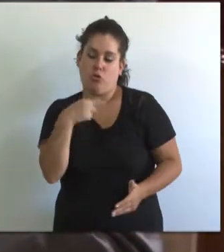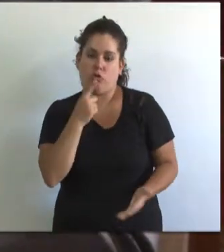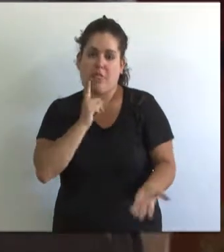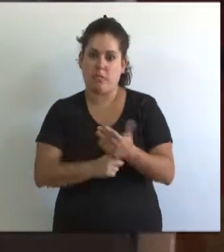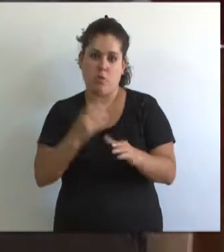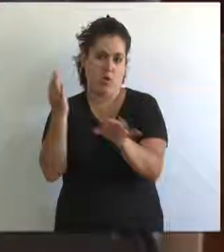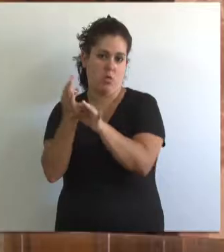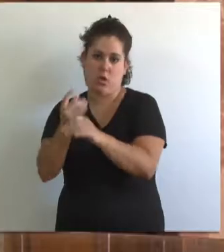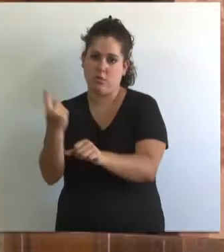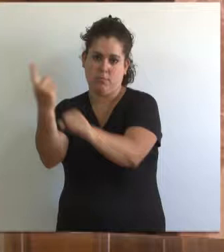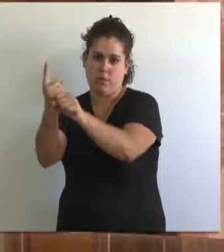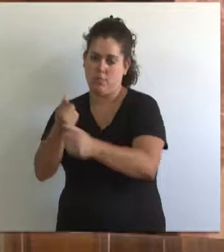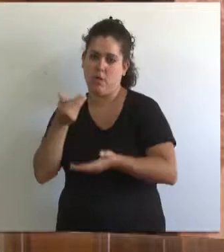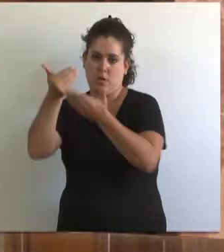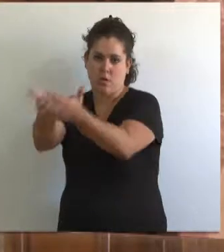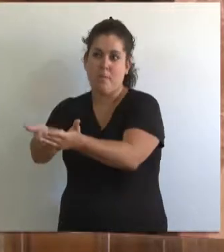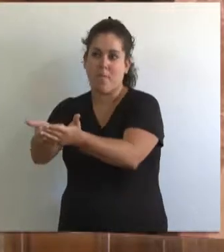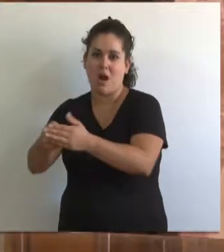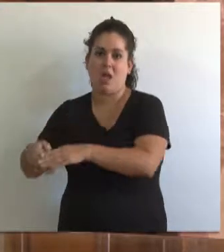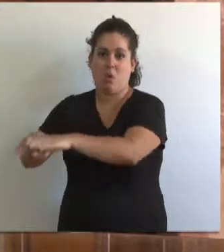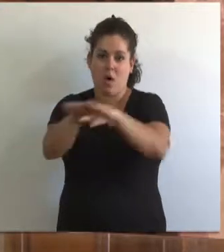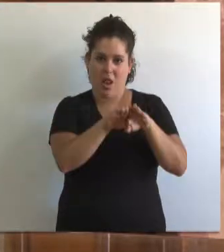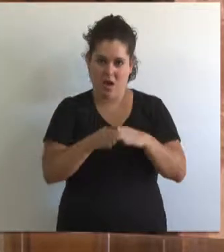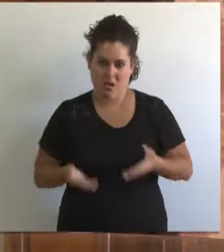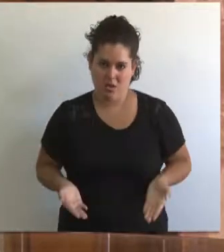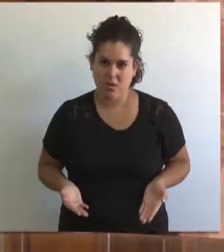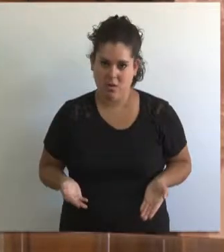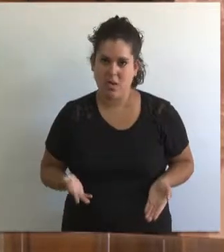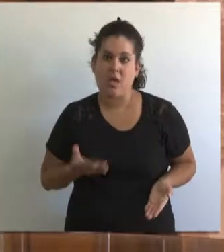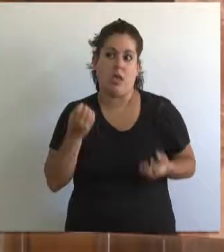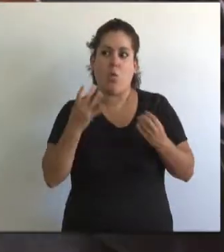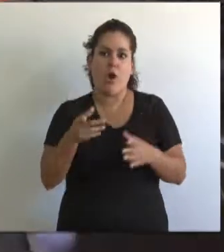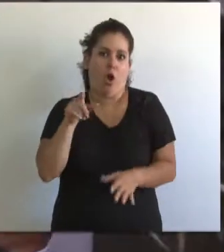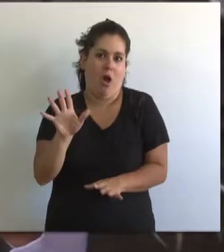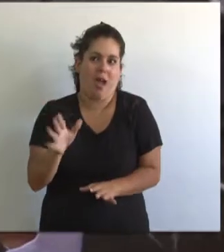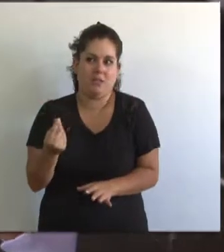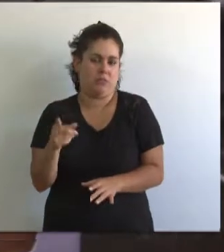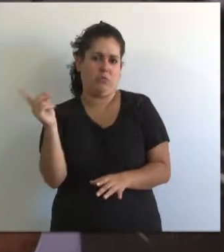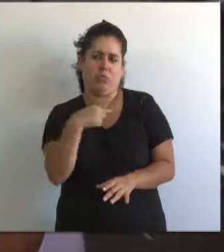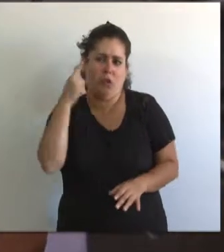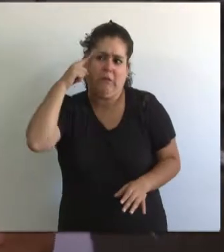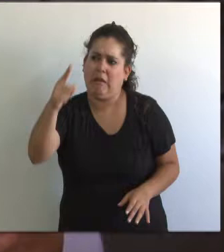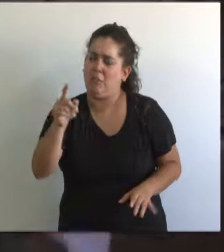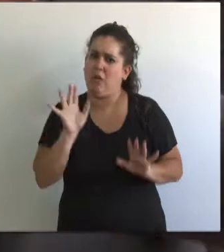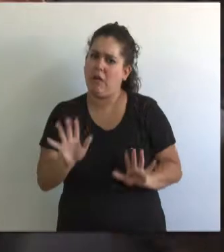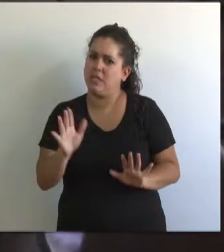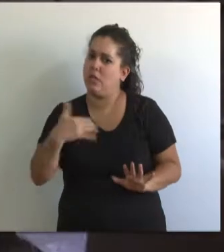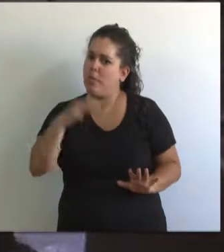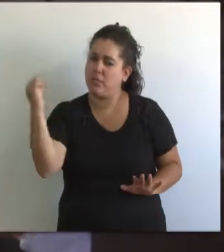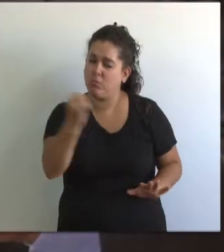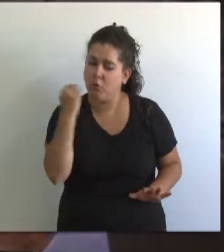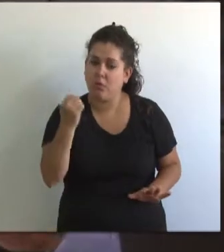a educación y a una política pública que trata de igualar. Y bueno, en ese aspecto nosotros creemos que es mucho